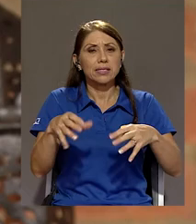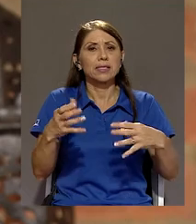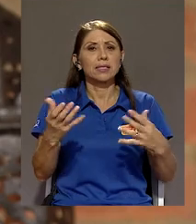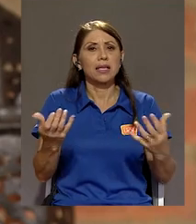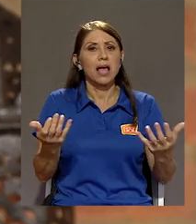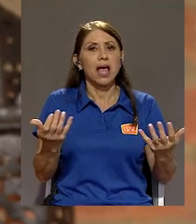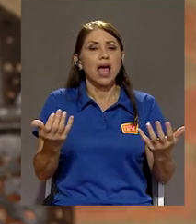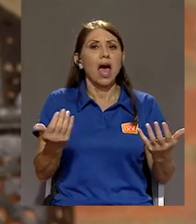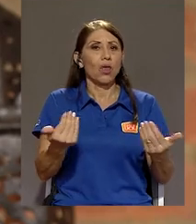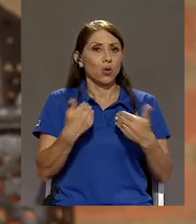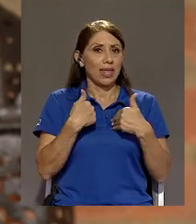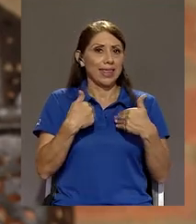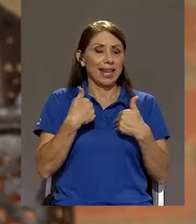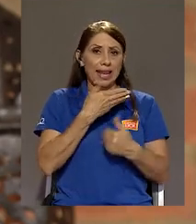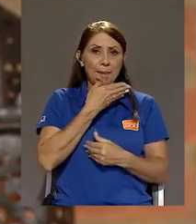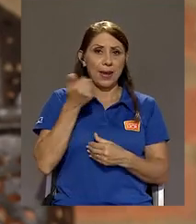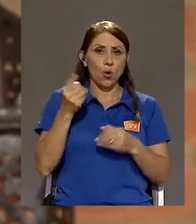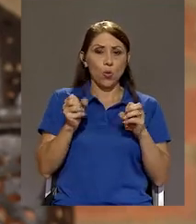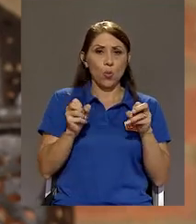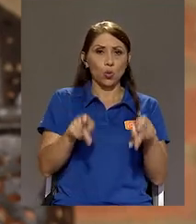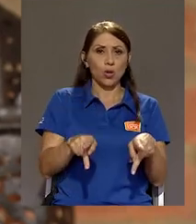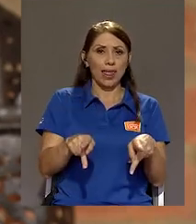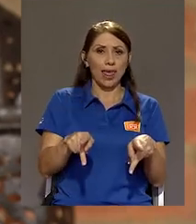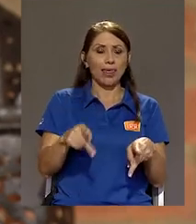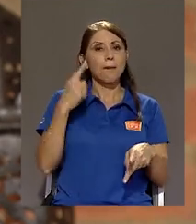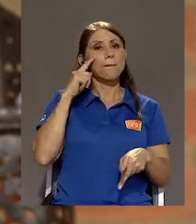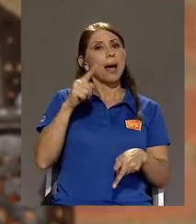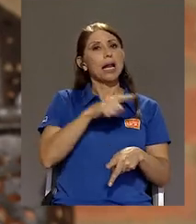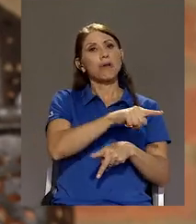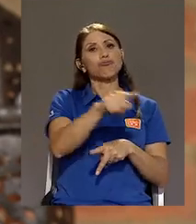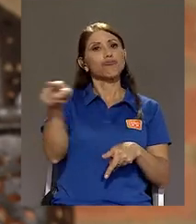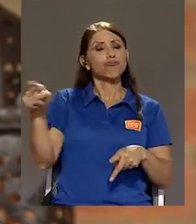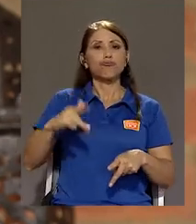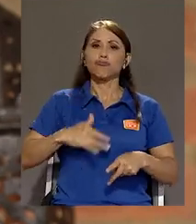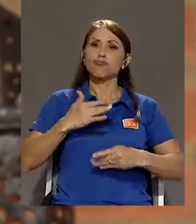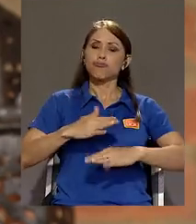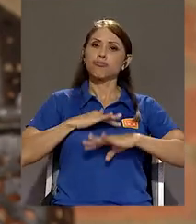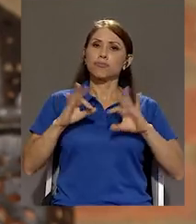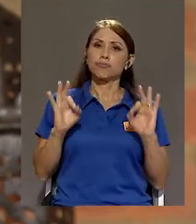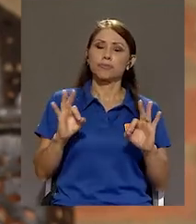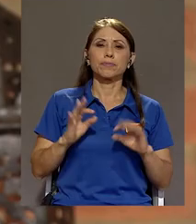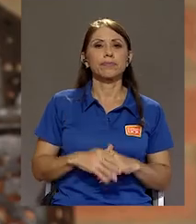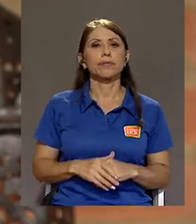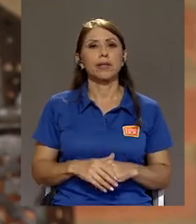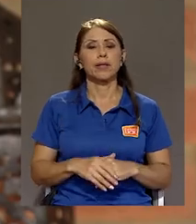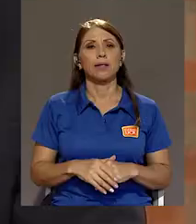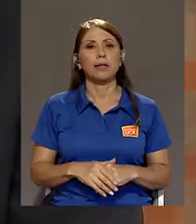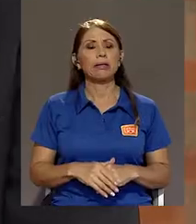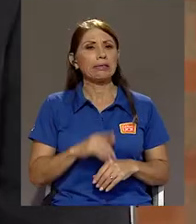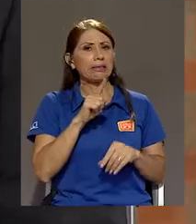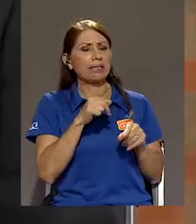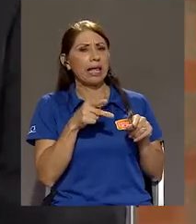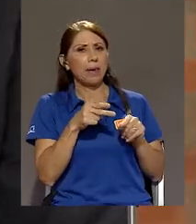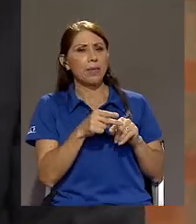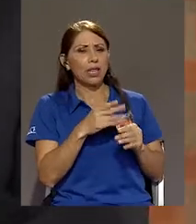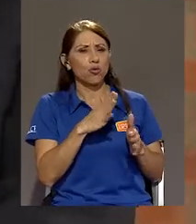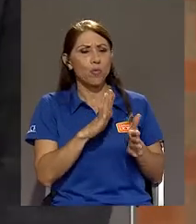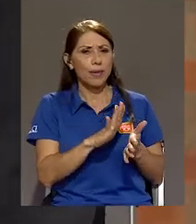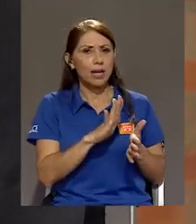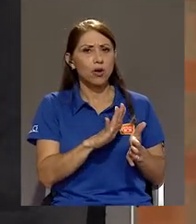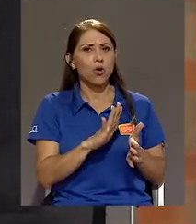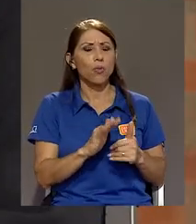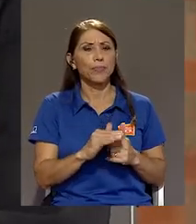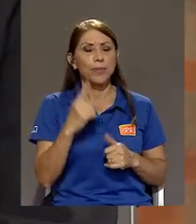tienen la mejor oportunidad de generar bienestar para sus habitantes. Déjeme interrumpirlo ahí, don José